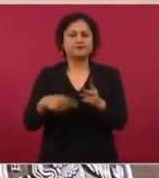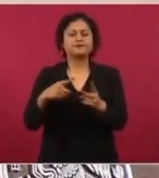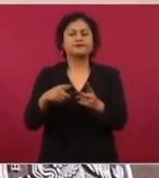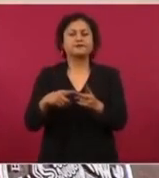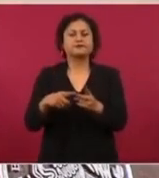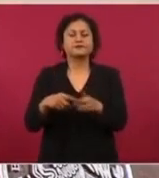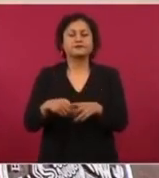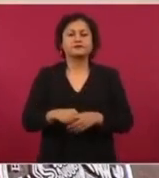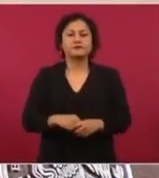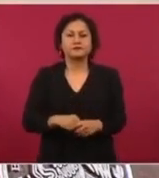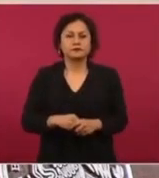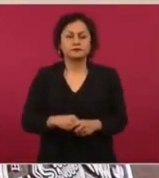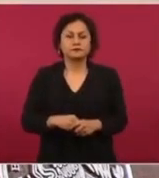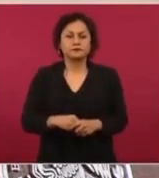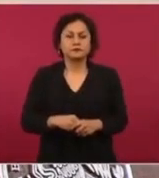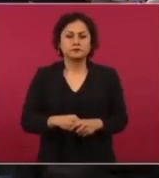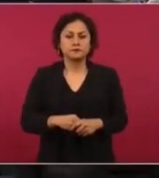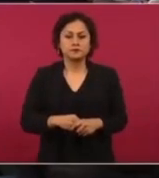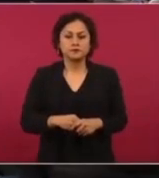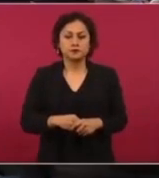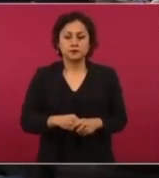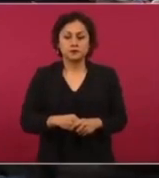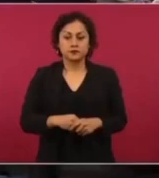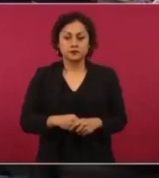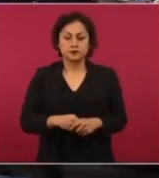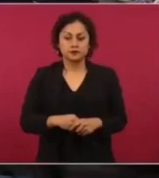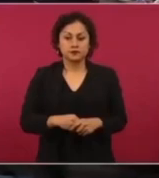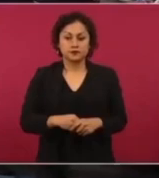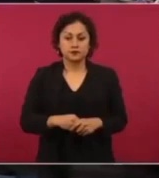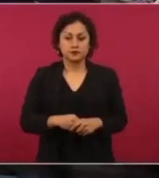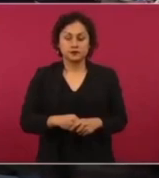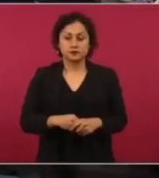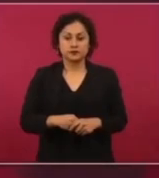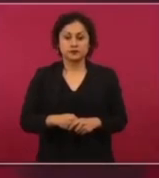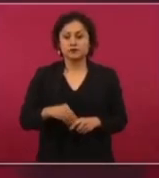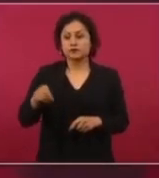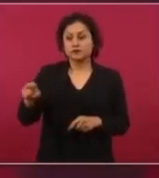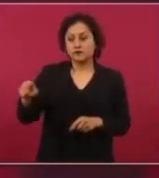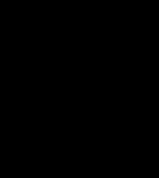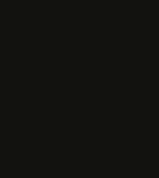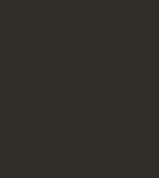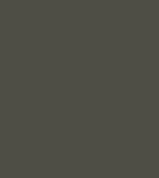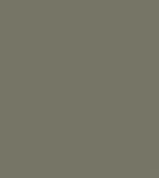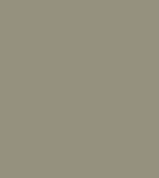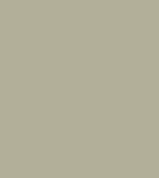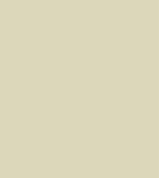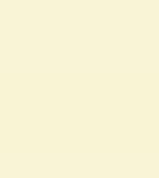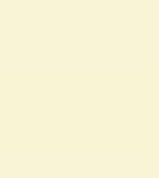resuelva el Ministerio Público.